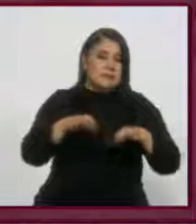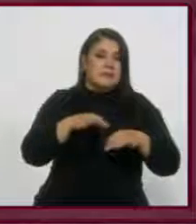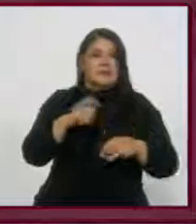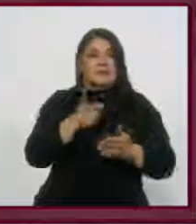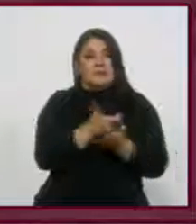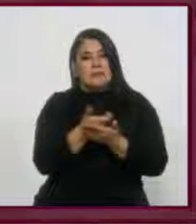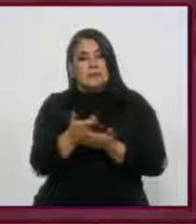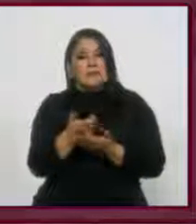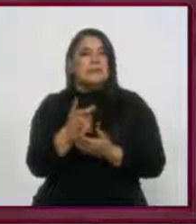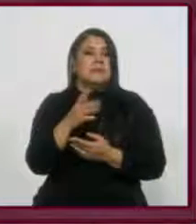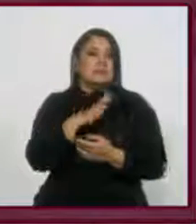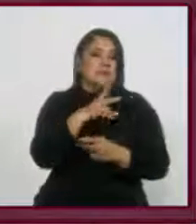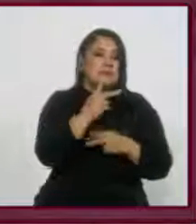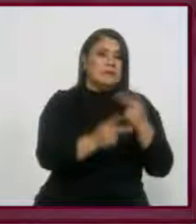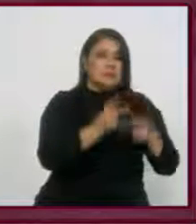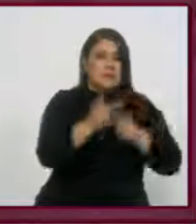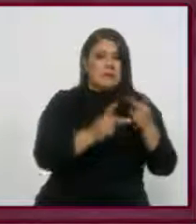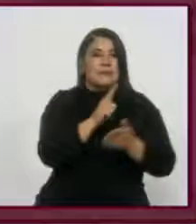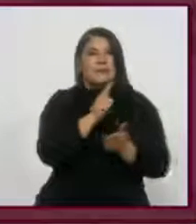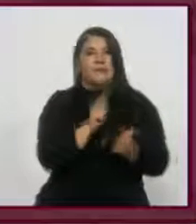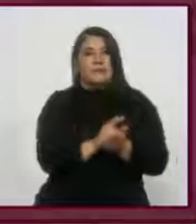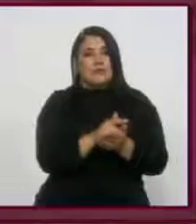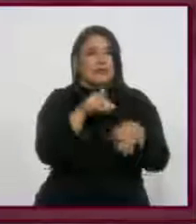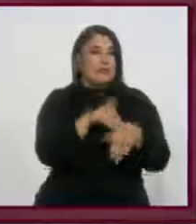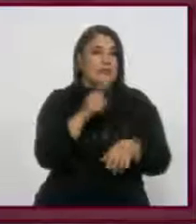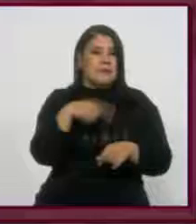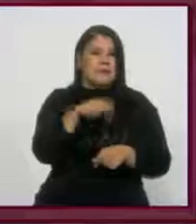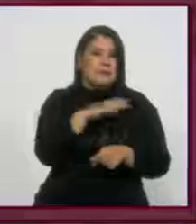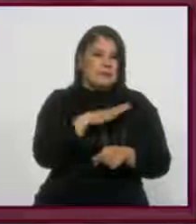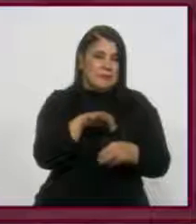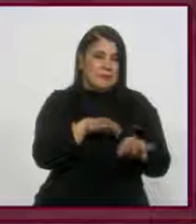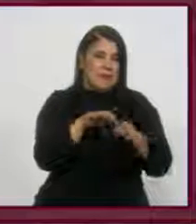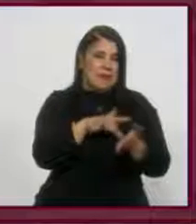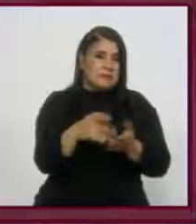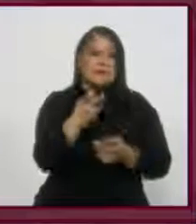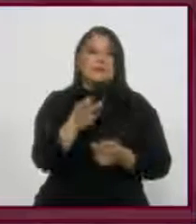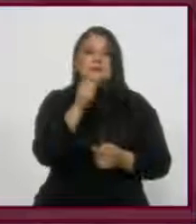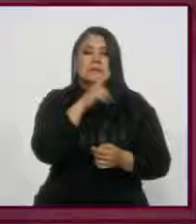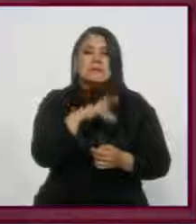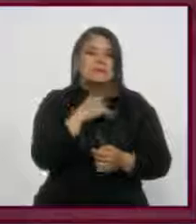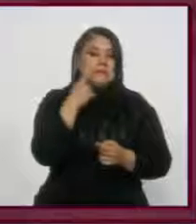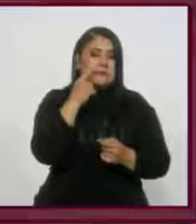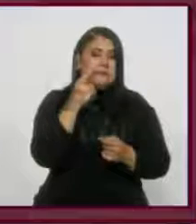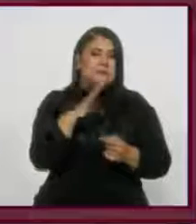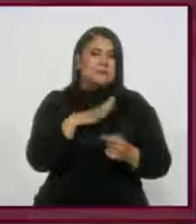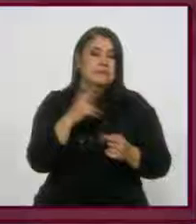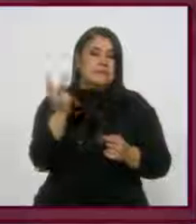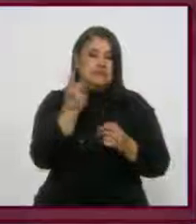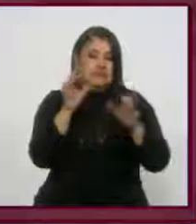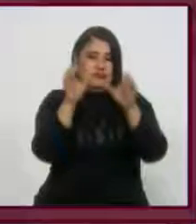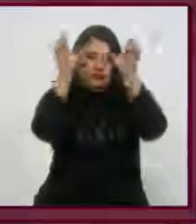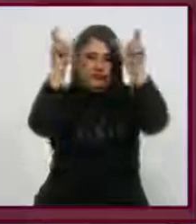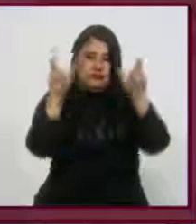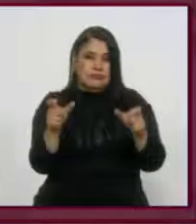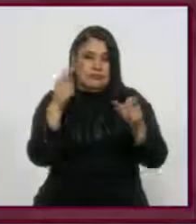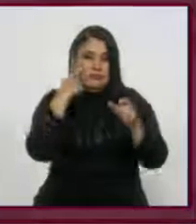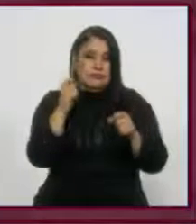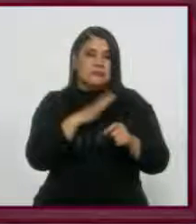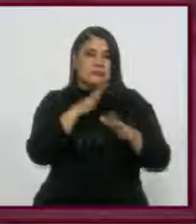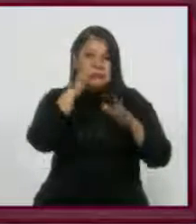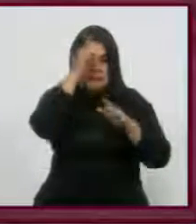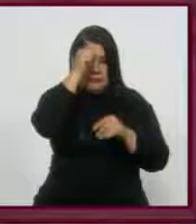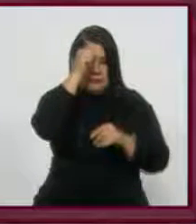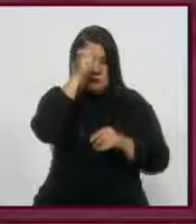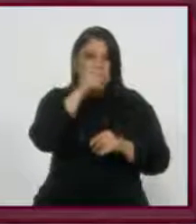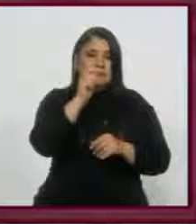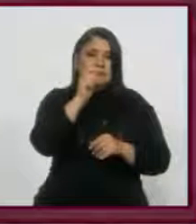les paguen prestaciones de ley por su trabajo. De acuerdo, si ven, y lo dividimos en ambos estratos, el nivel de acuerdo